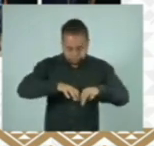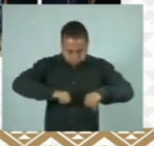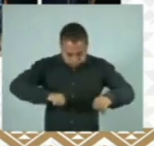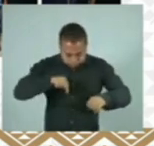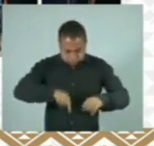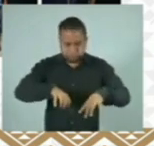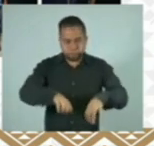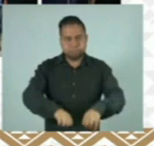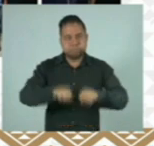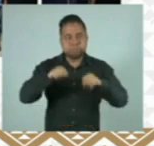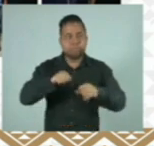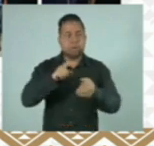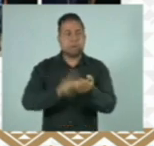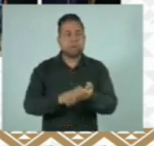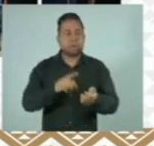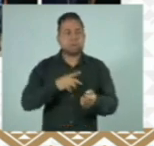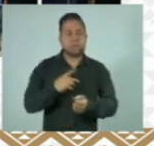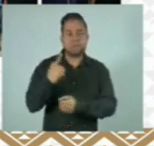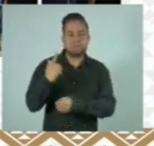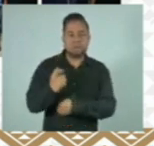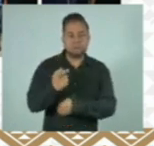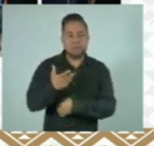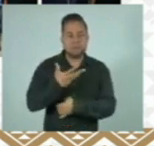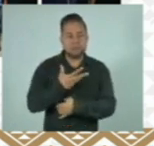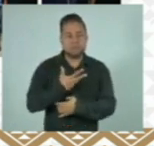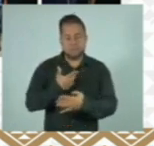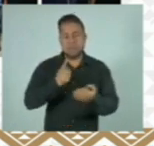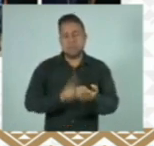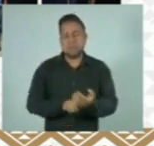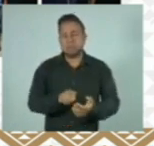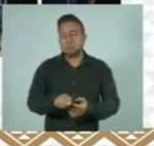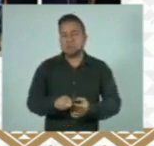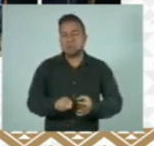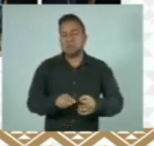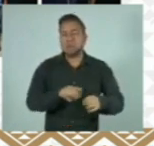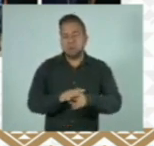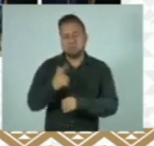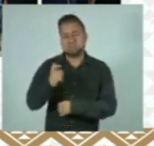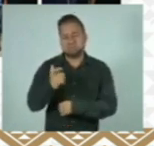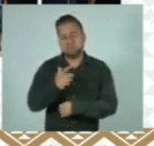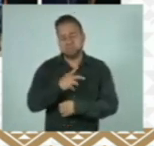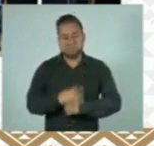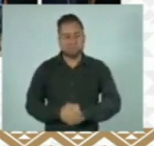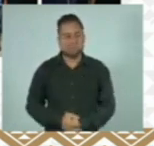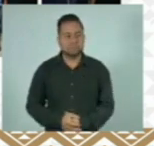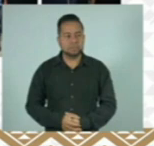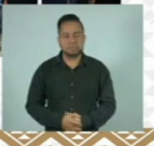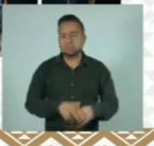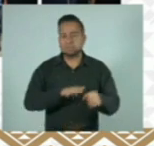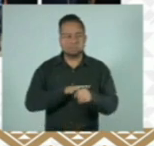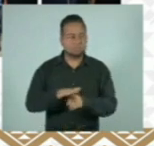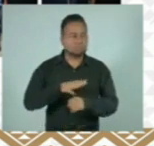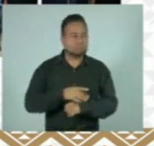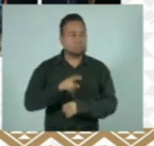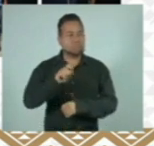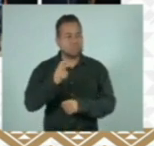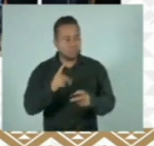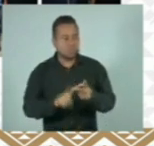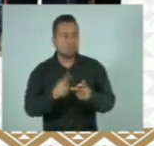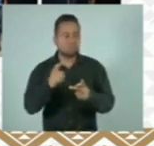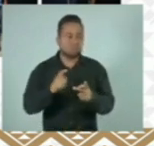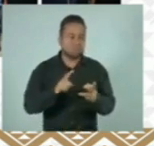y se encontraron ahí algunas armas de fuego. Los aseguramientos: un arma calibre 22, un arma